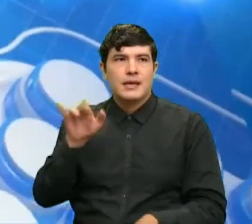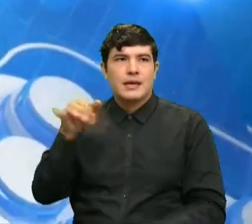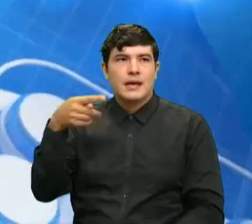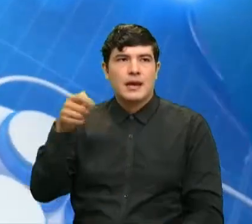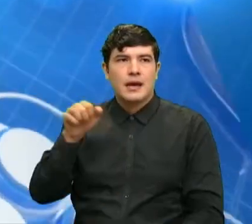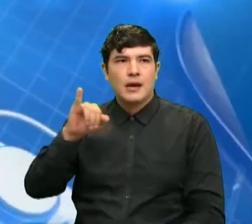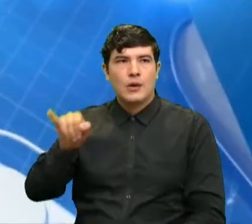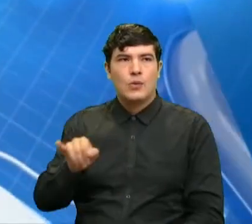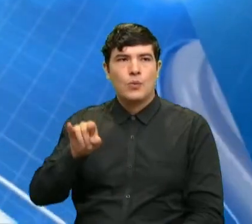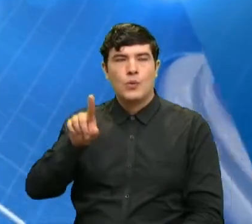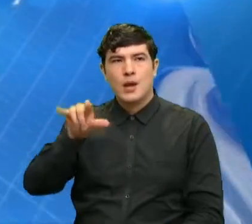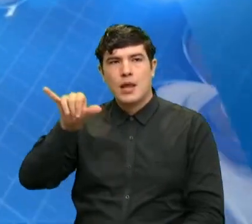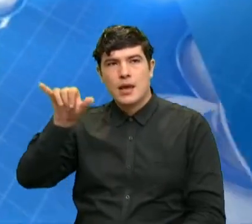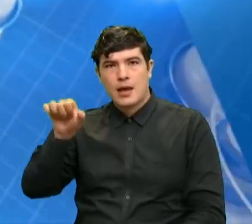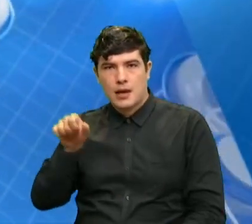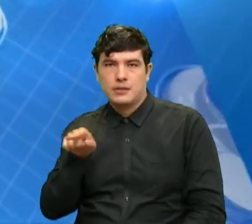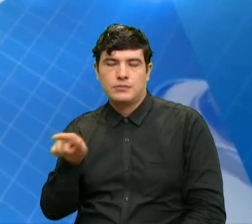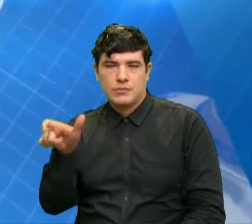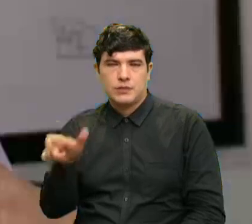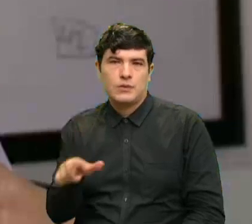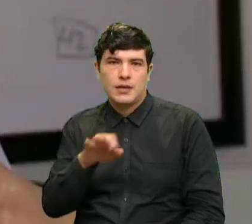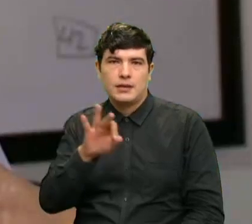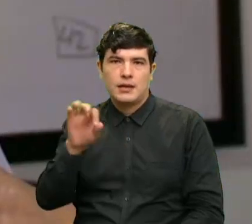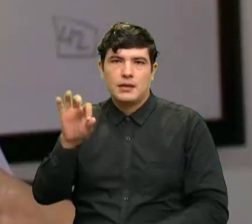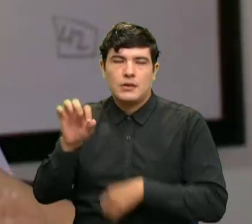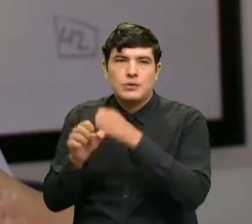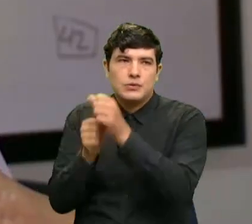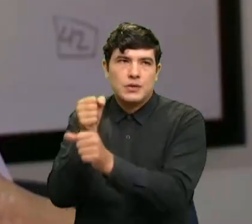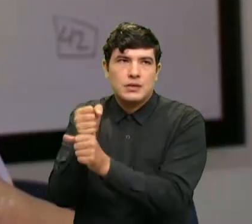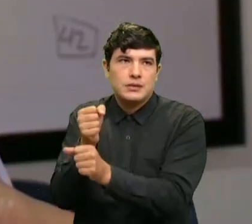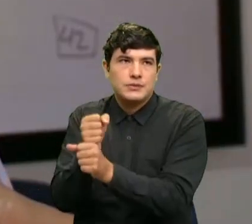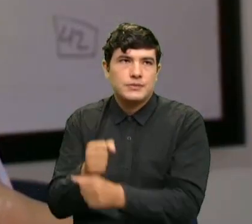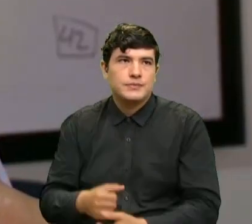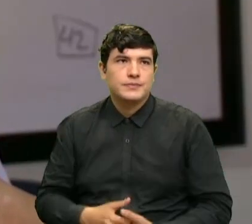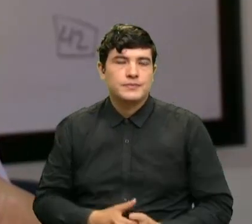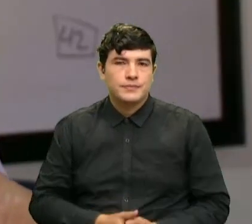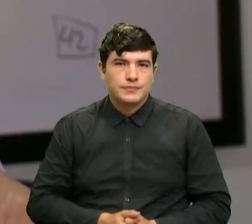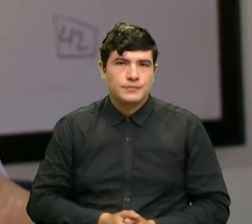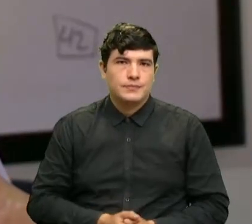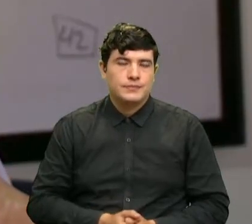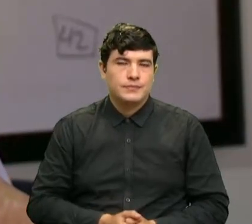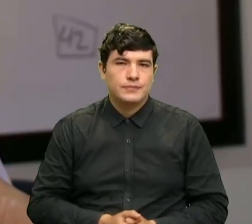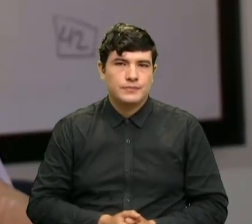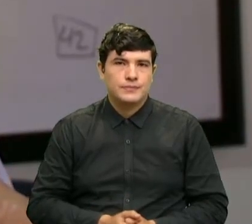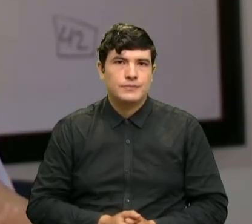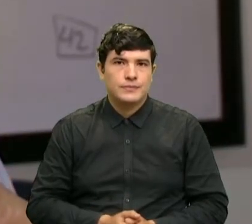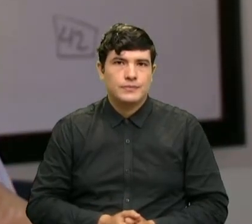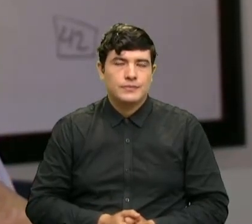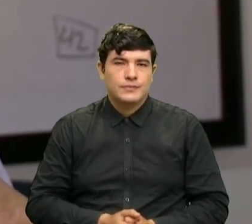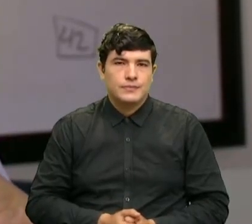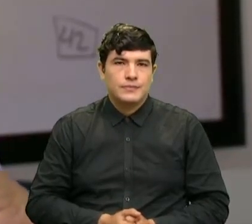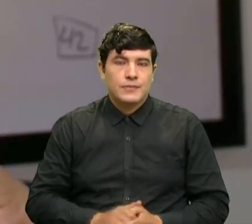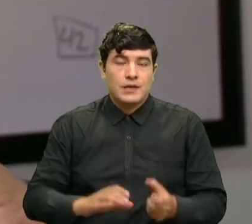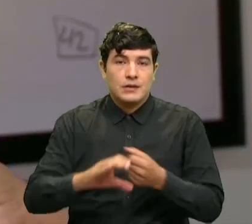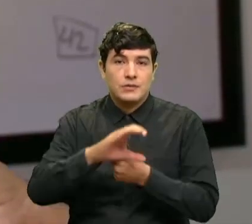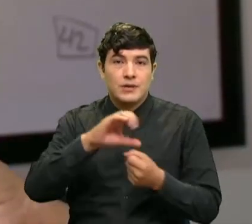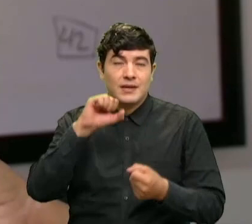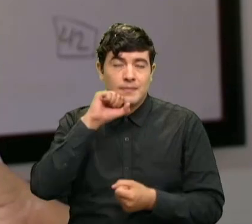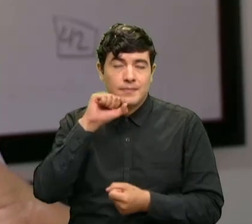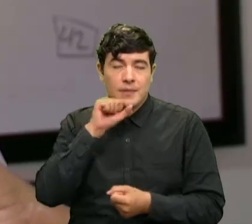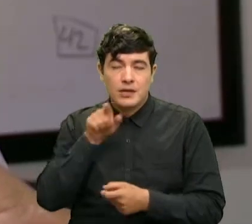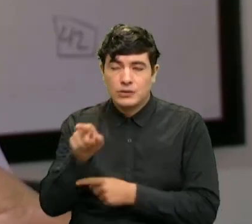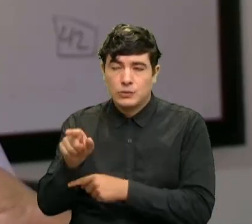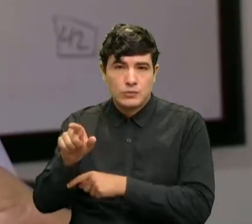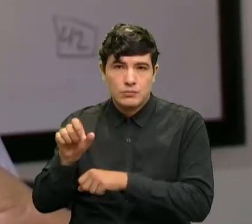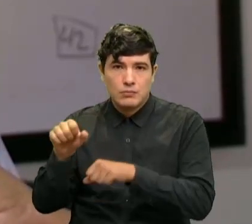Serrano Ríos, de 38 años de edad. Se presentó un accidente de tránsito en el que lamentablemente perdió la vida una